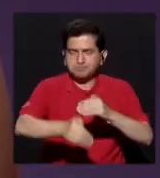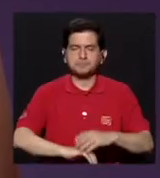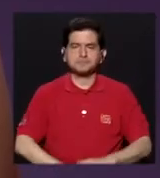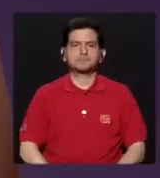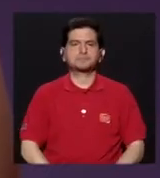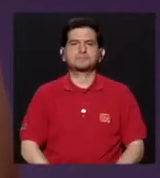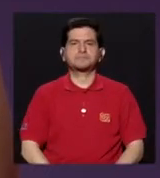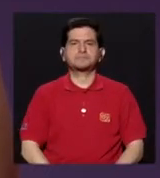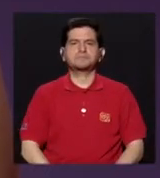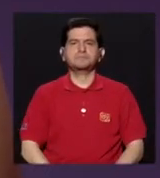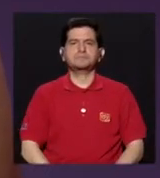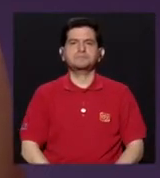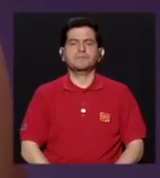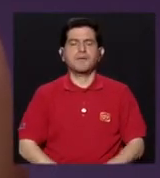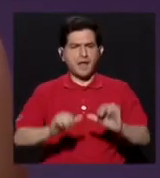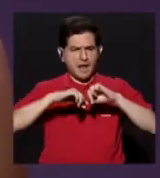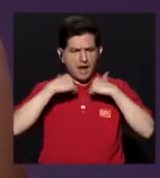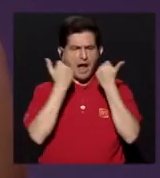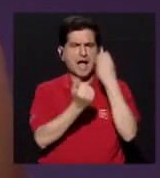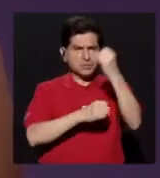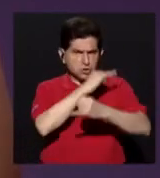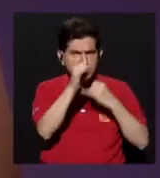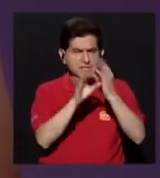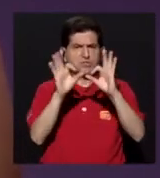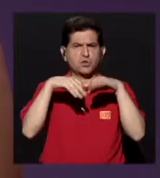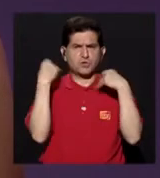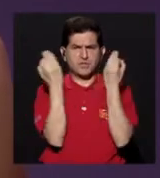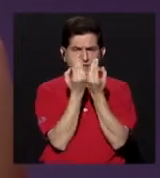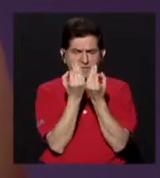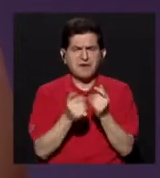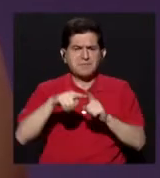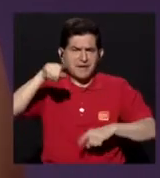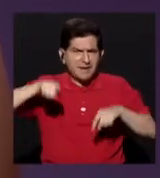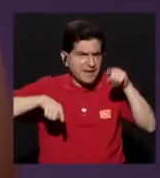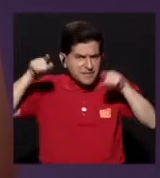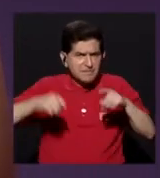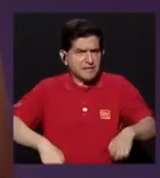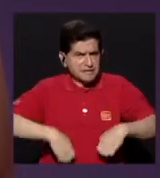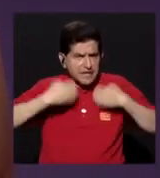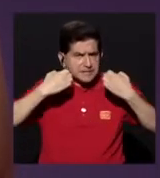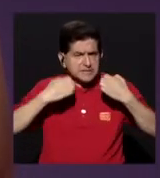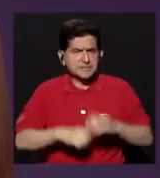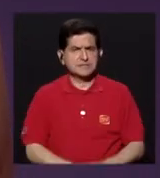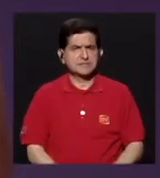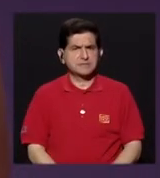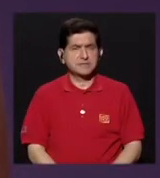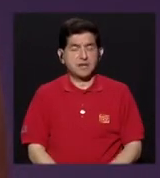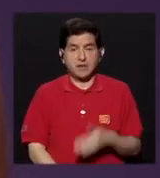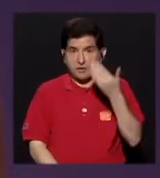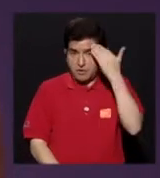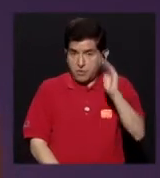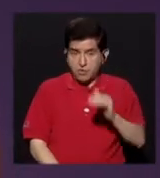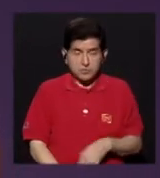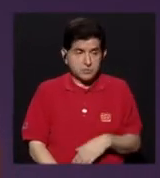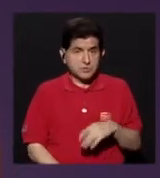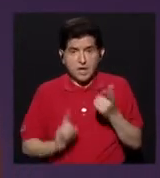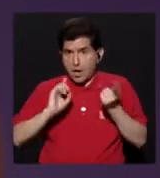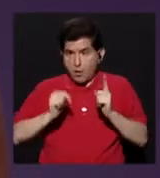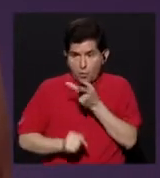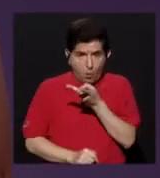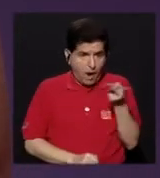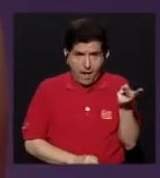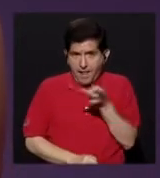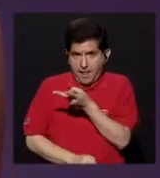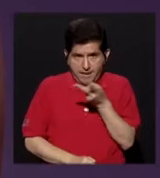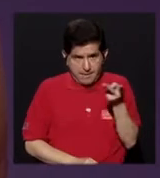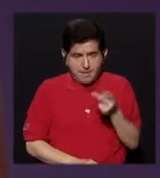una Asociación Internacional de Familias por la Diversidad. Uh-huh. Ustedes están, no sé si GAFADES